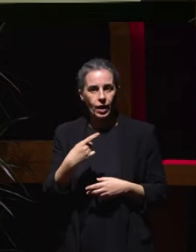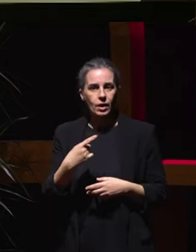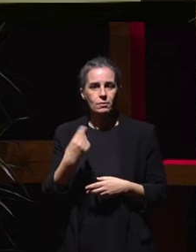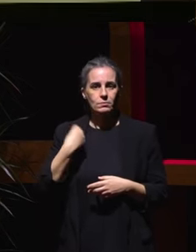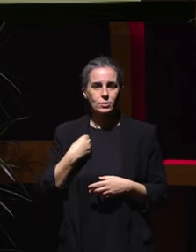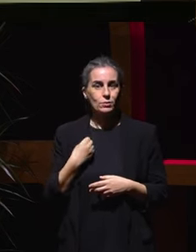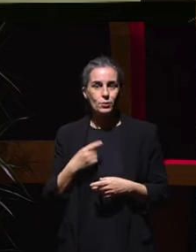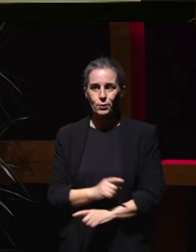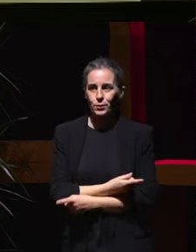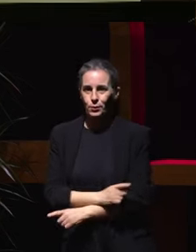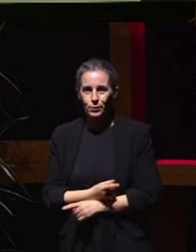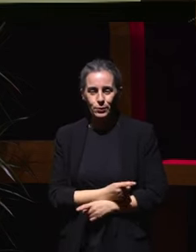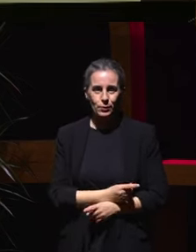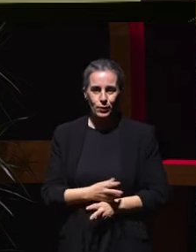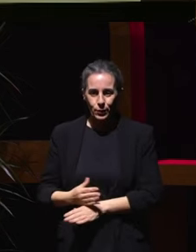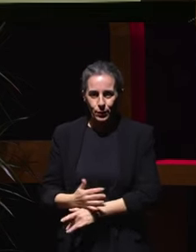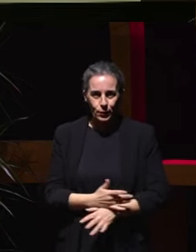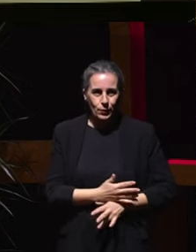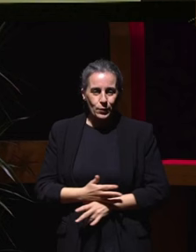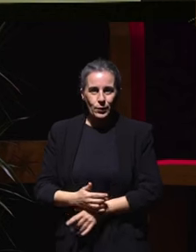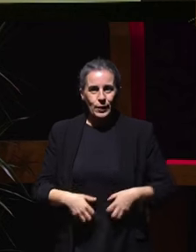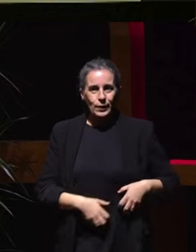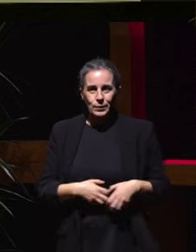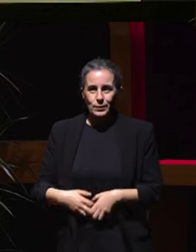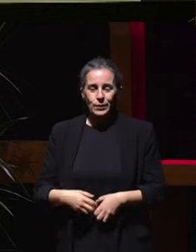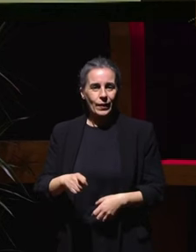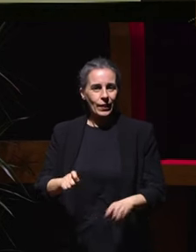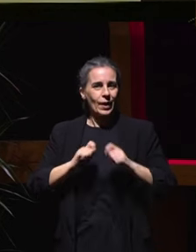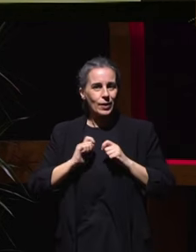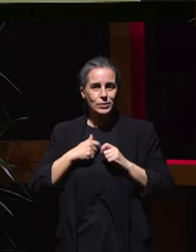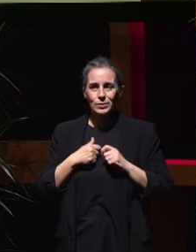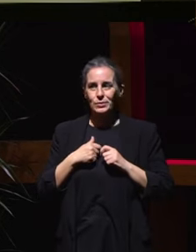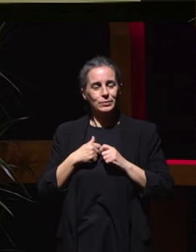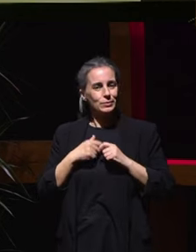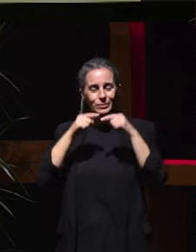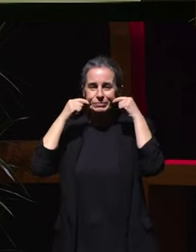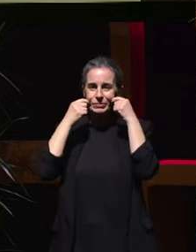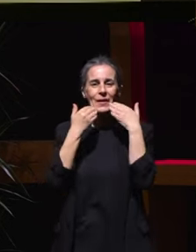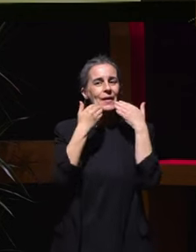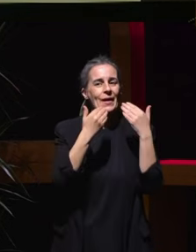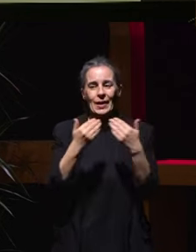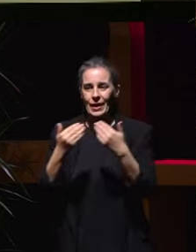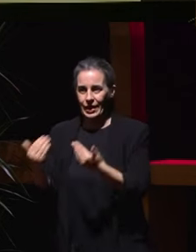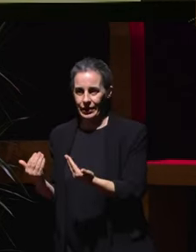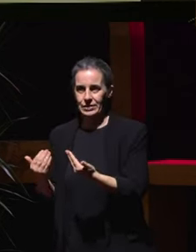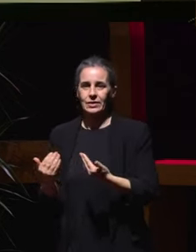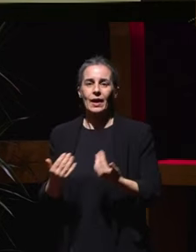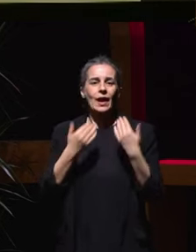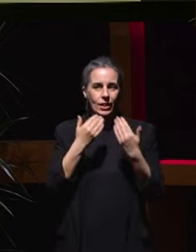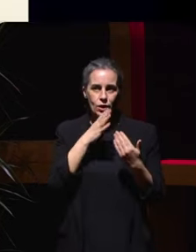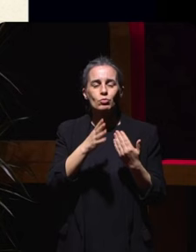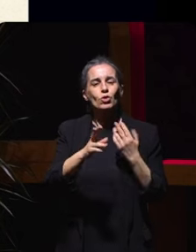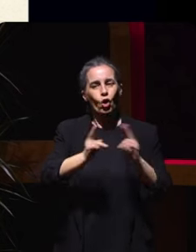de mariposas en el estómago que solo me permite esbozar una gigante esta sonrisa y articular la palabra gracias en una de sus primeras retransmisiones por el retorno que había